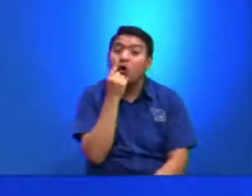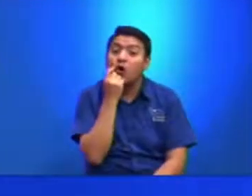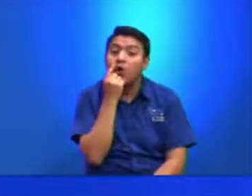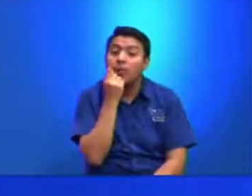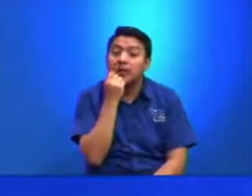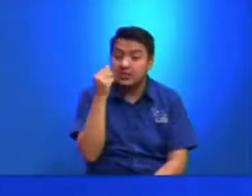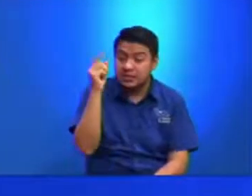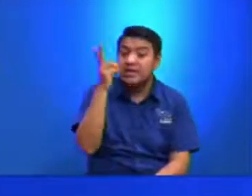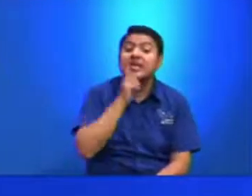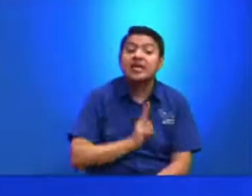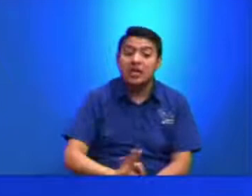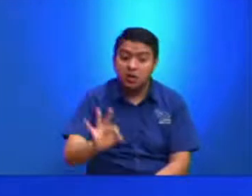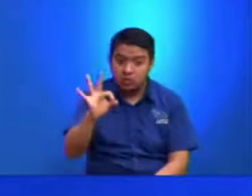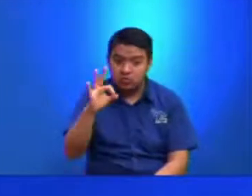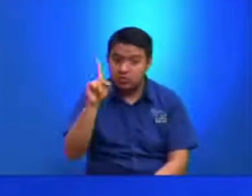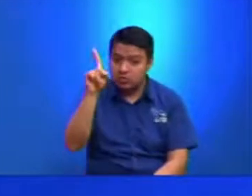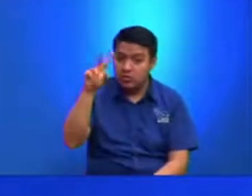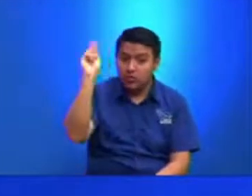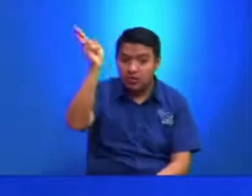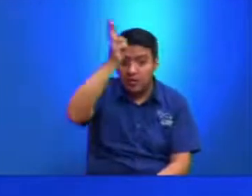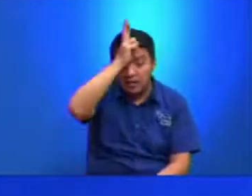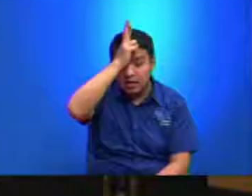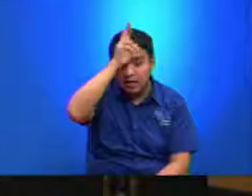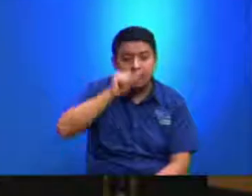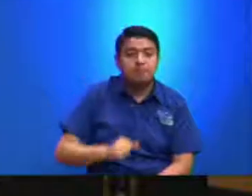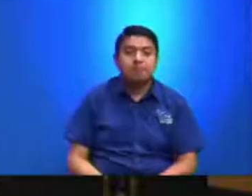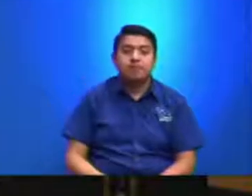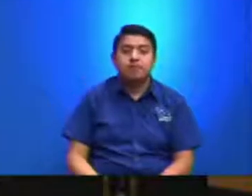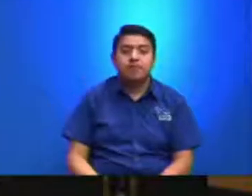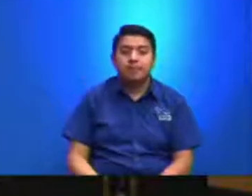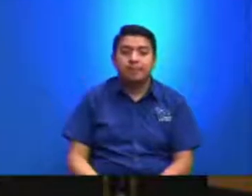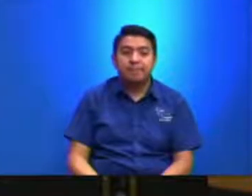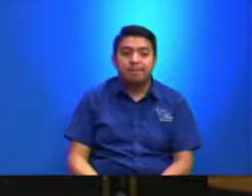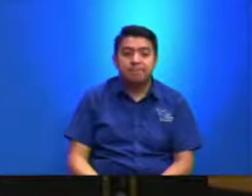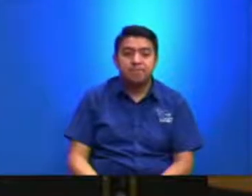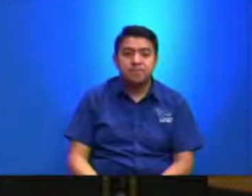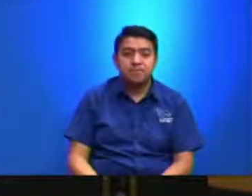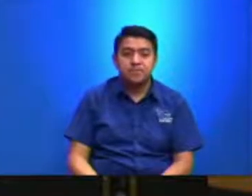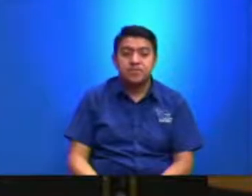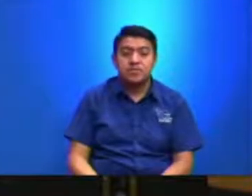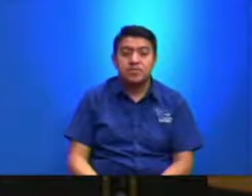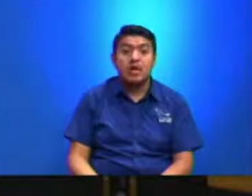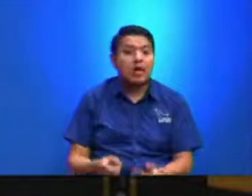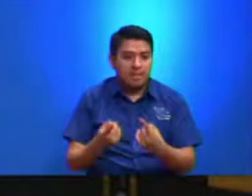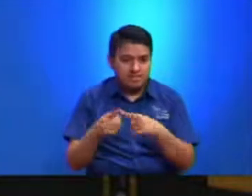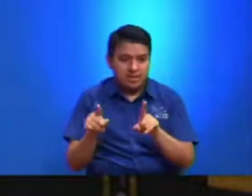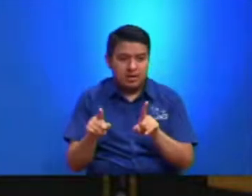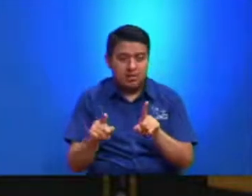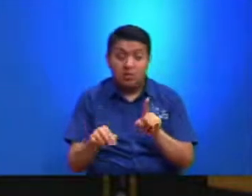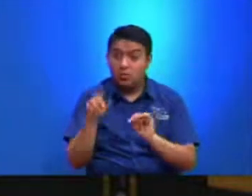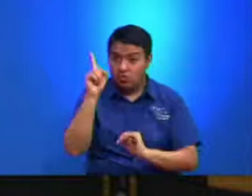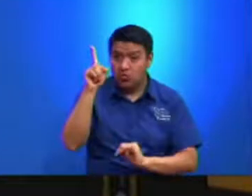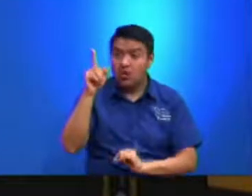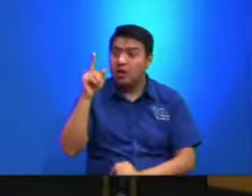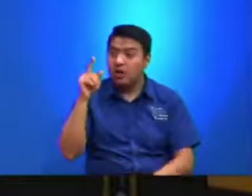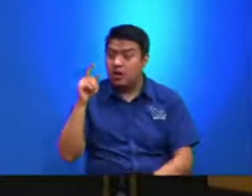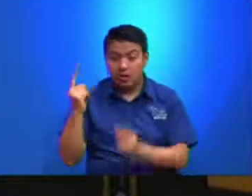había una muchacha que era esposa de Joyada, por